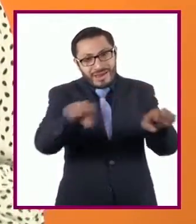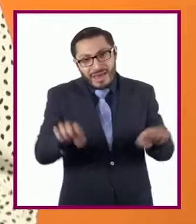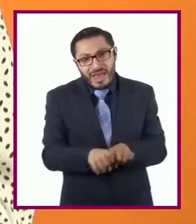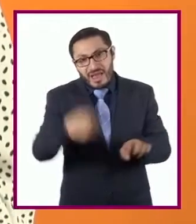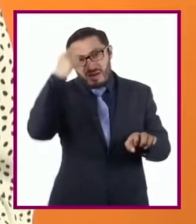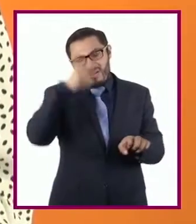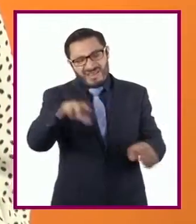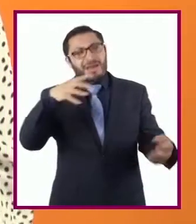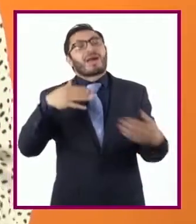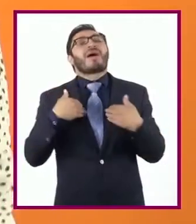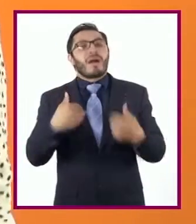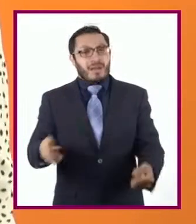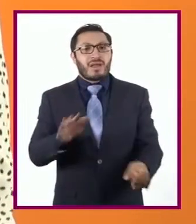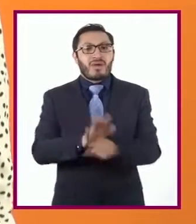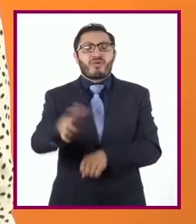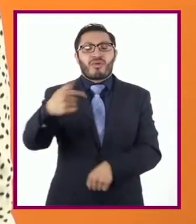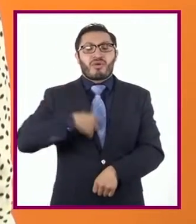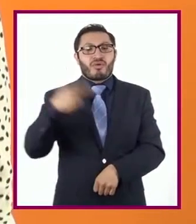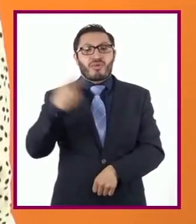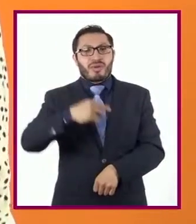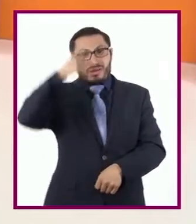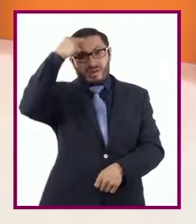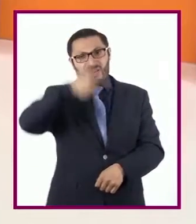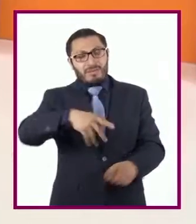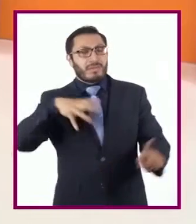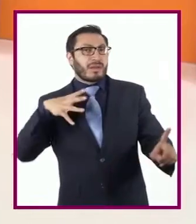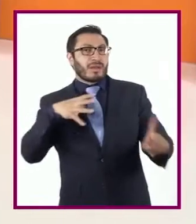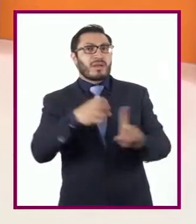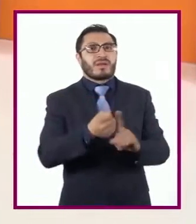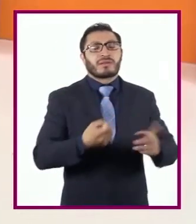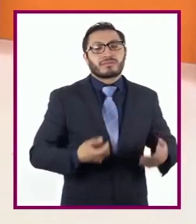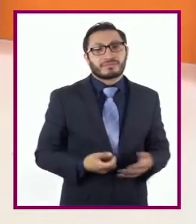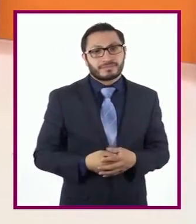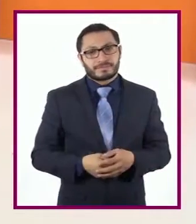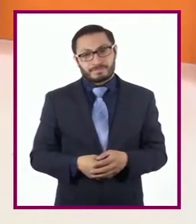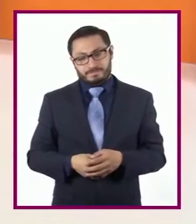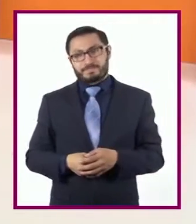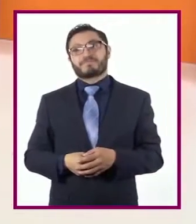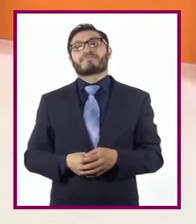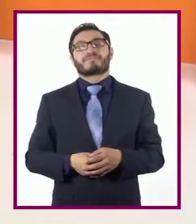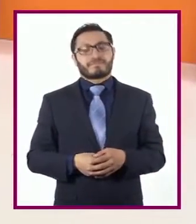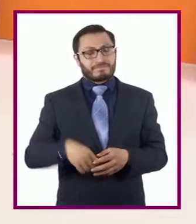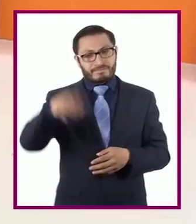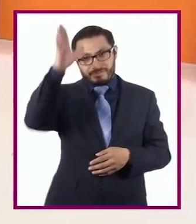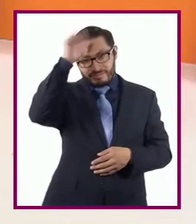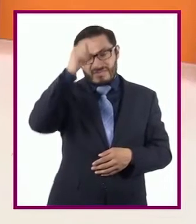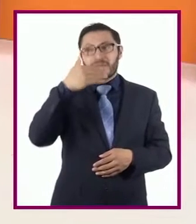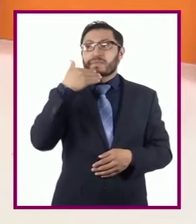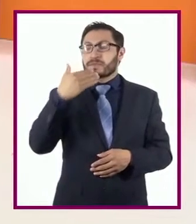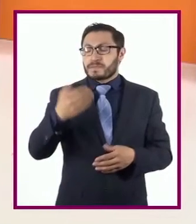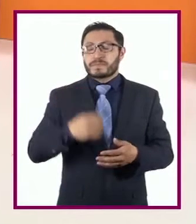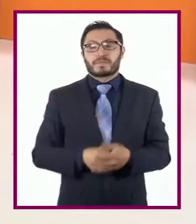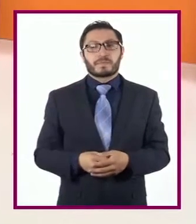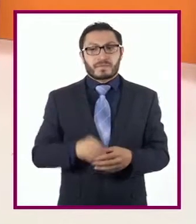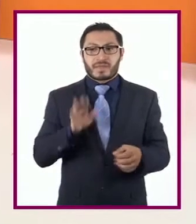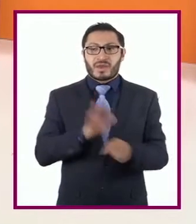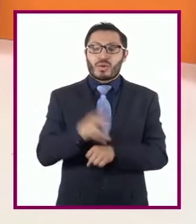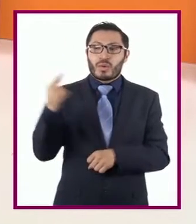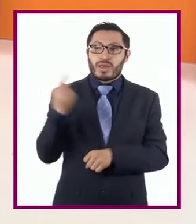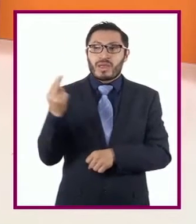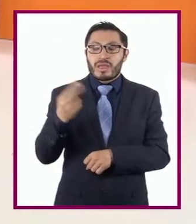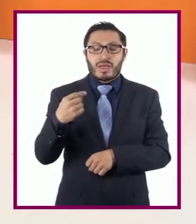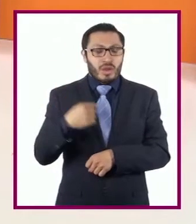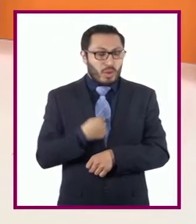qué es lo que yo voy a necesitar para lograrlo. De acuerdo con lo que nos acaba de comentar, ¿qué necesitaríamos